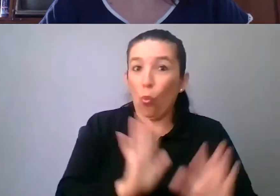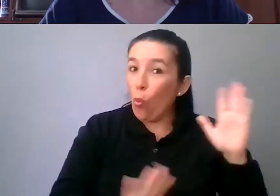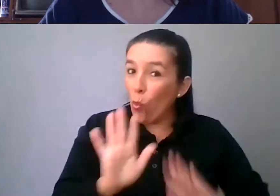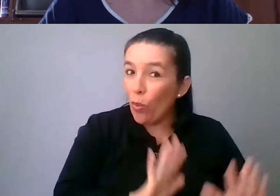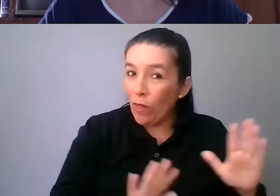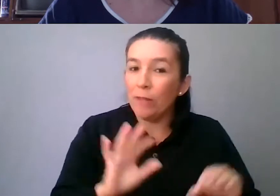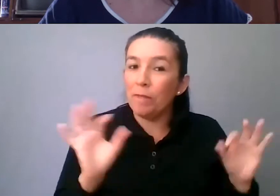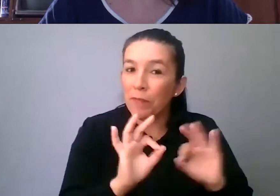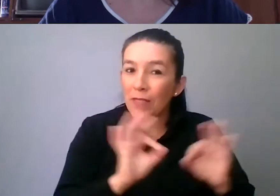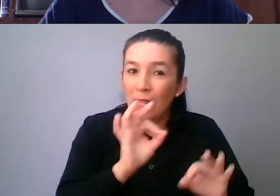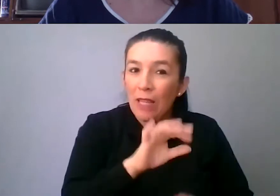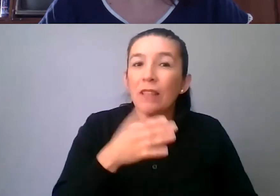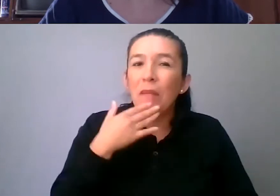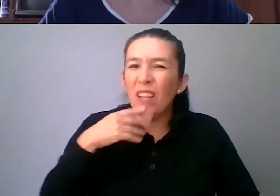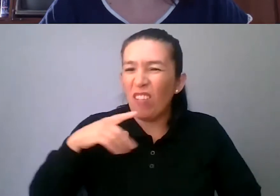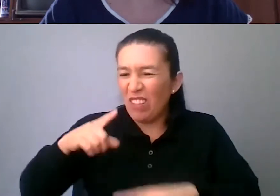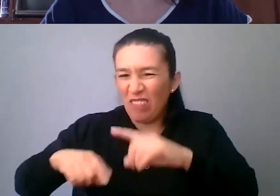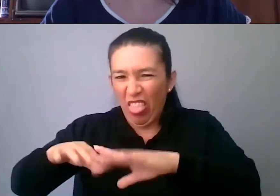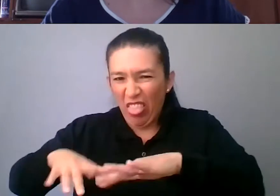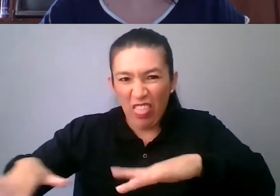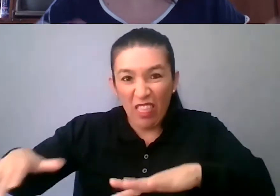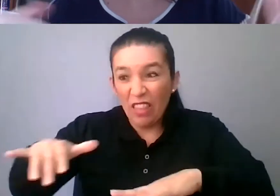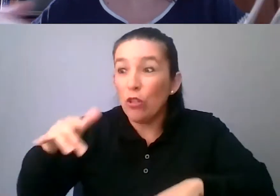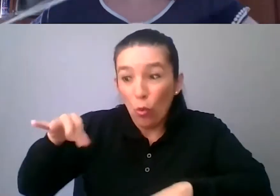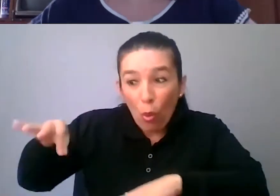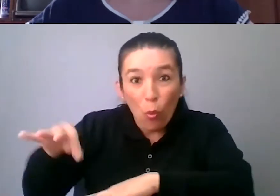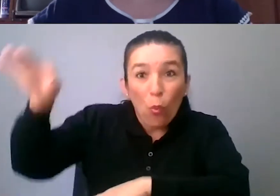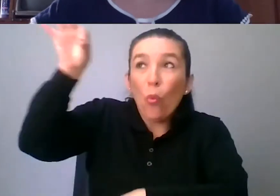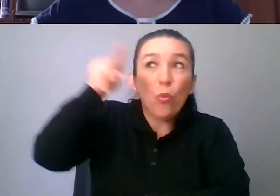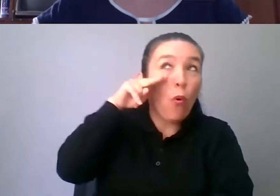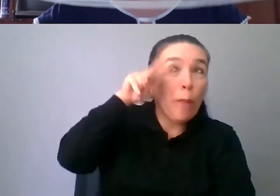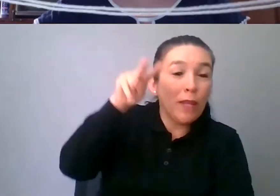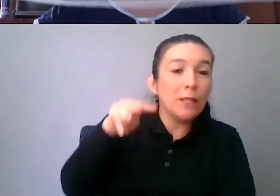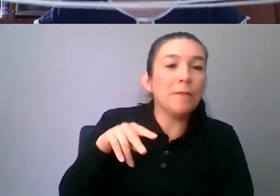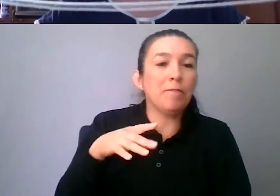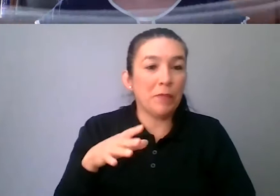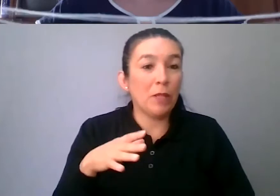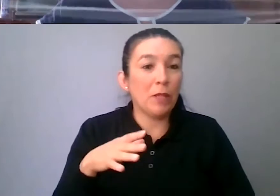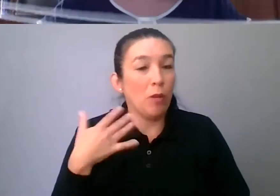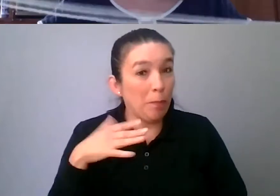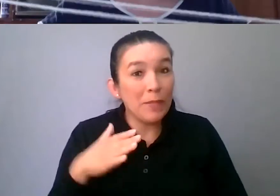son bichitos de los pantanos y qué sé yo. ¿La quieren hacer? Van a tomar la cuerda en los meñiques.